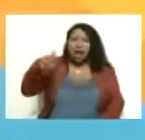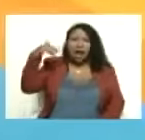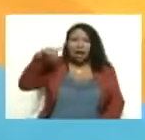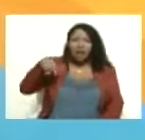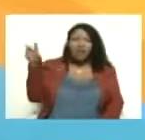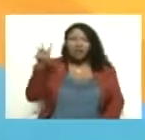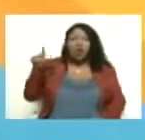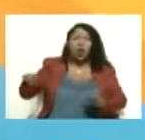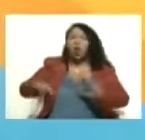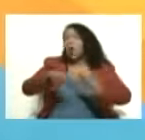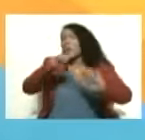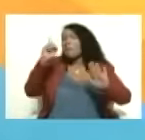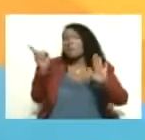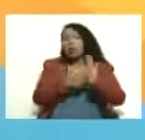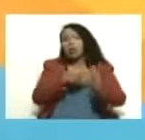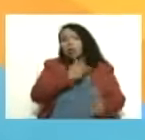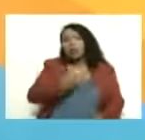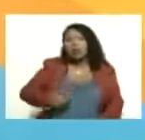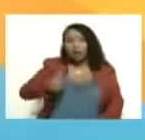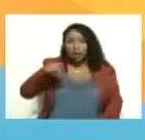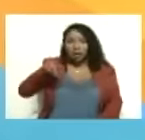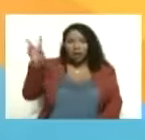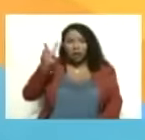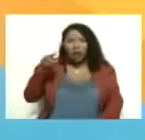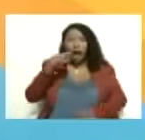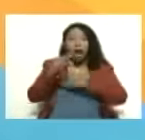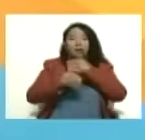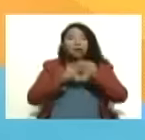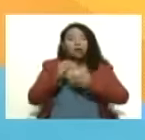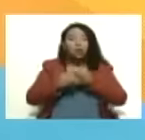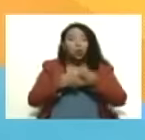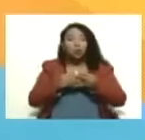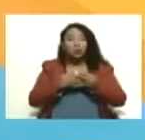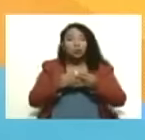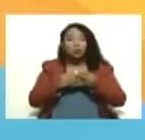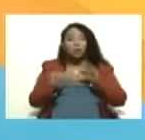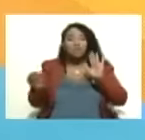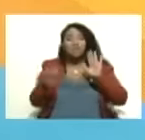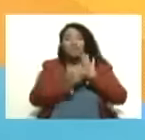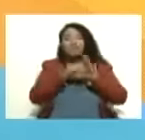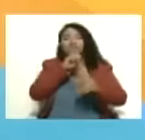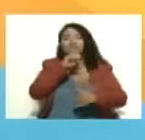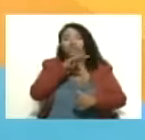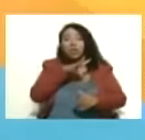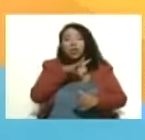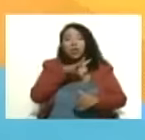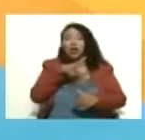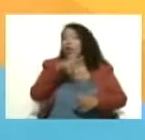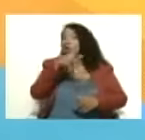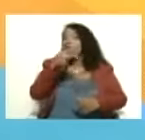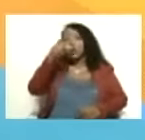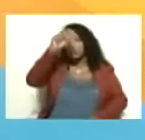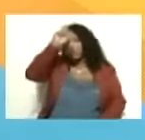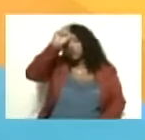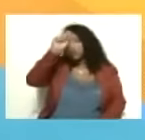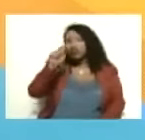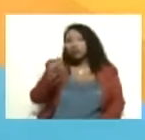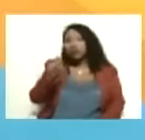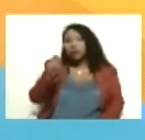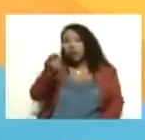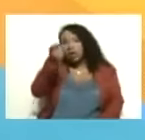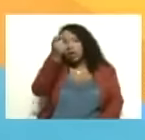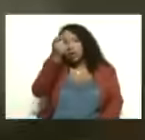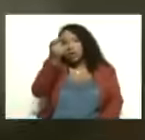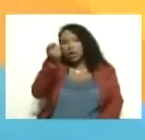absolutamente todos han sostenido la posición histórica de no reconocer ningún tipo